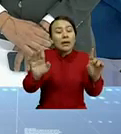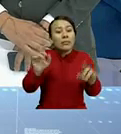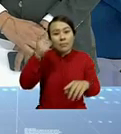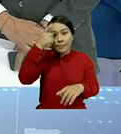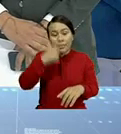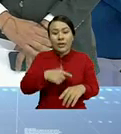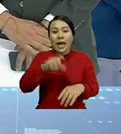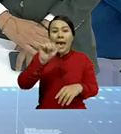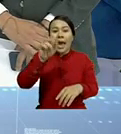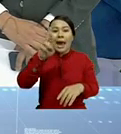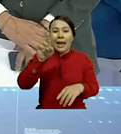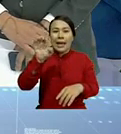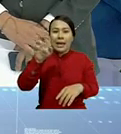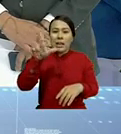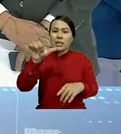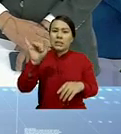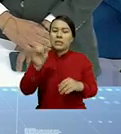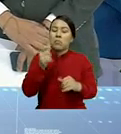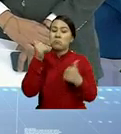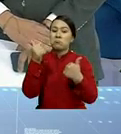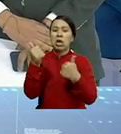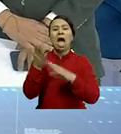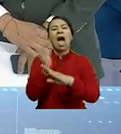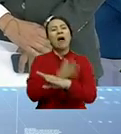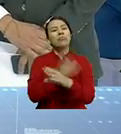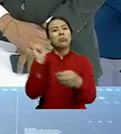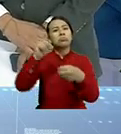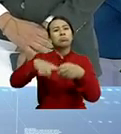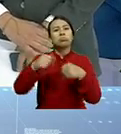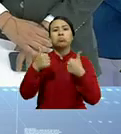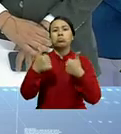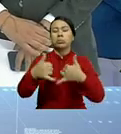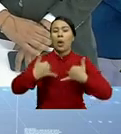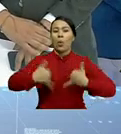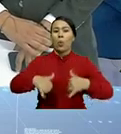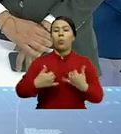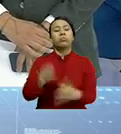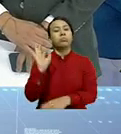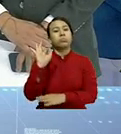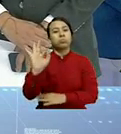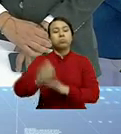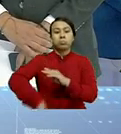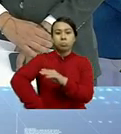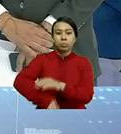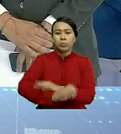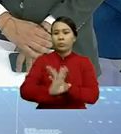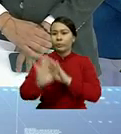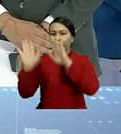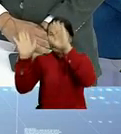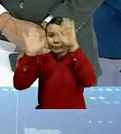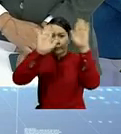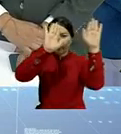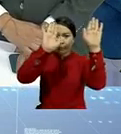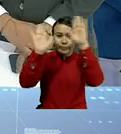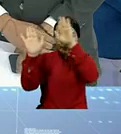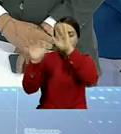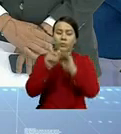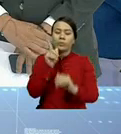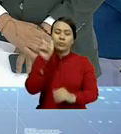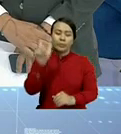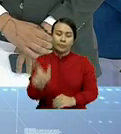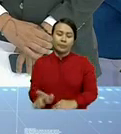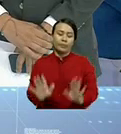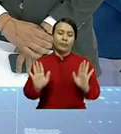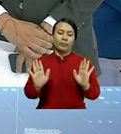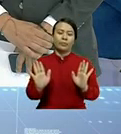ayer viene destacándose ya desde que está jugando. Claro que sí. Viene destacándose desde que está en el arco del equipo.